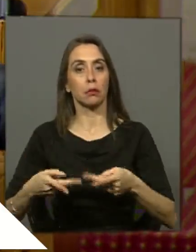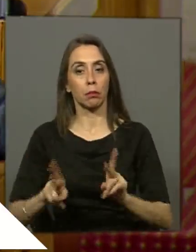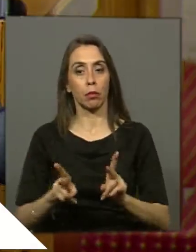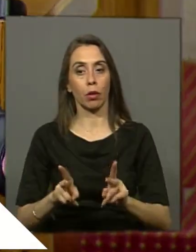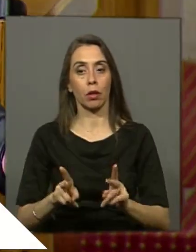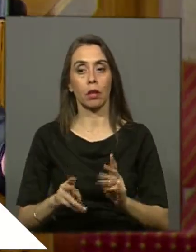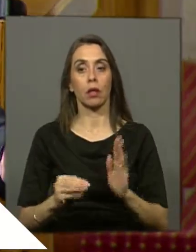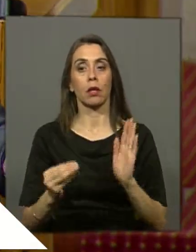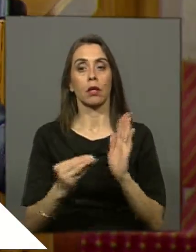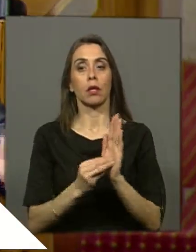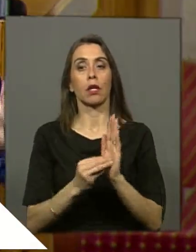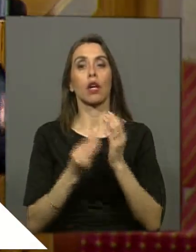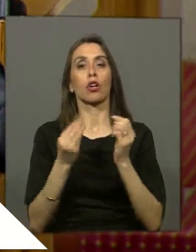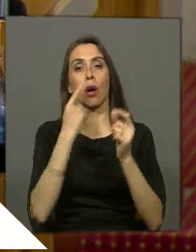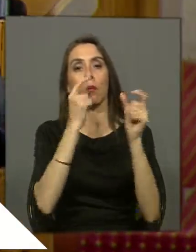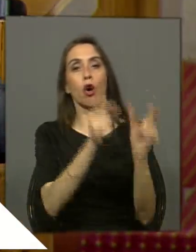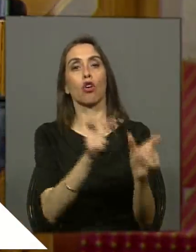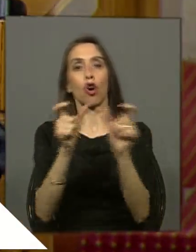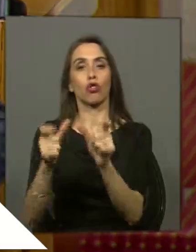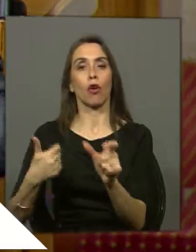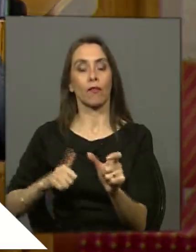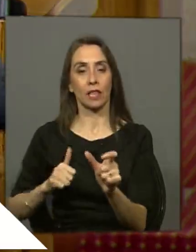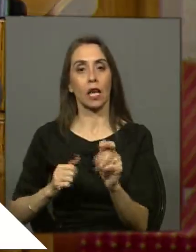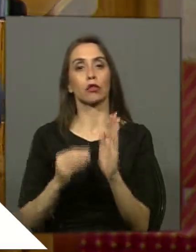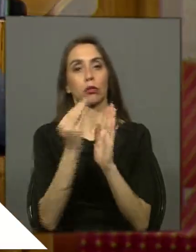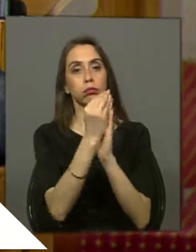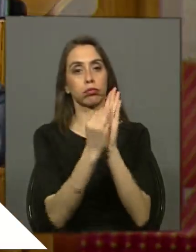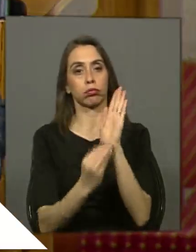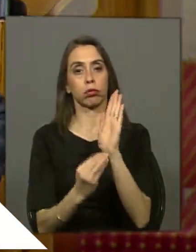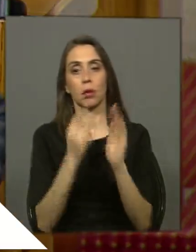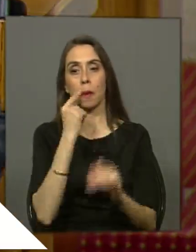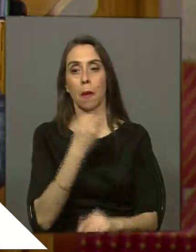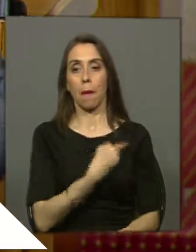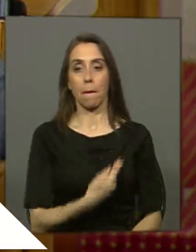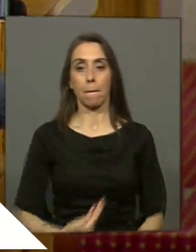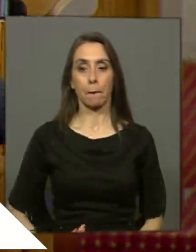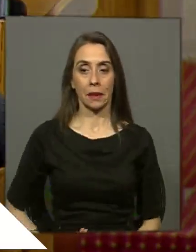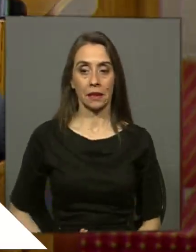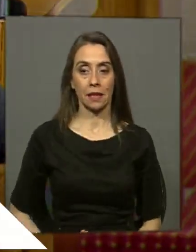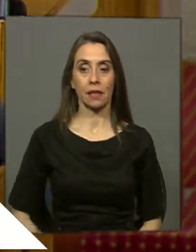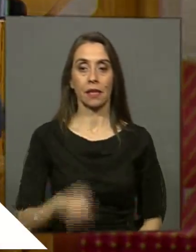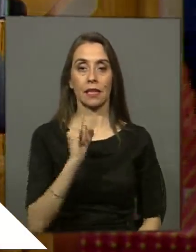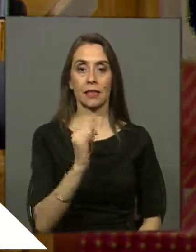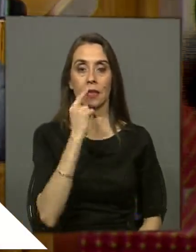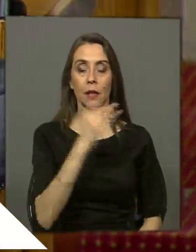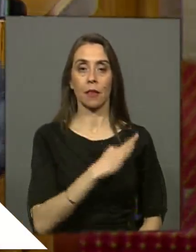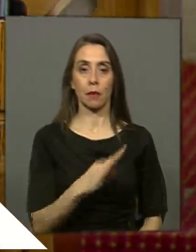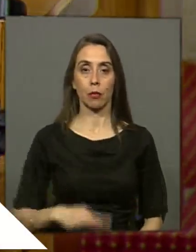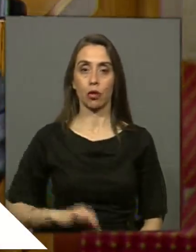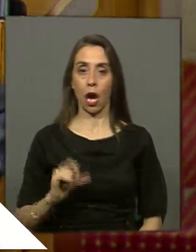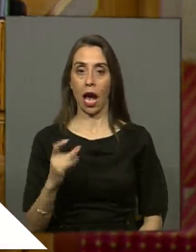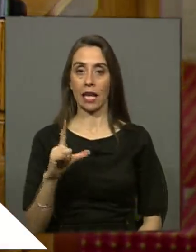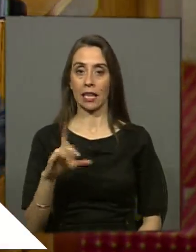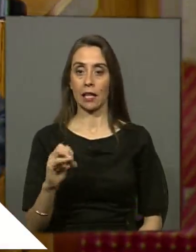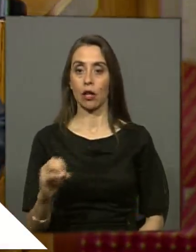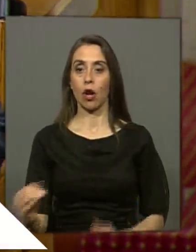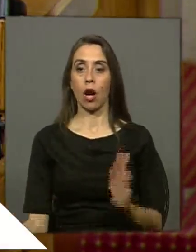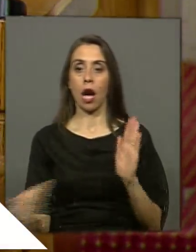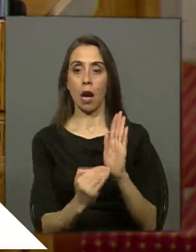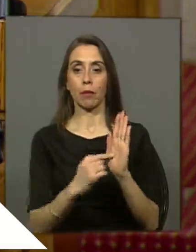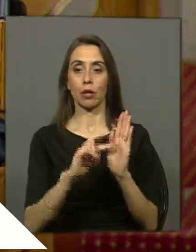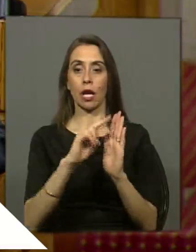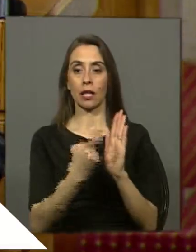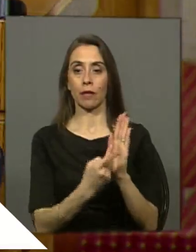sistemas de fiscalización y control que son un tremendo avance presidente si el diputado Aguiló respalda esta reforma